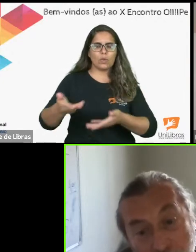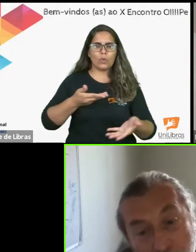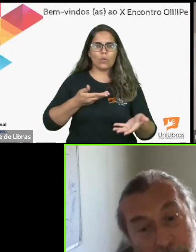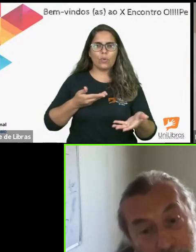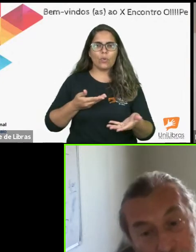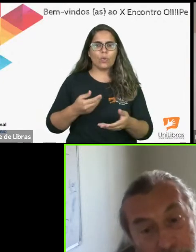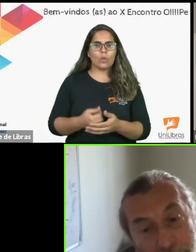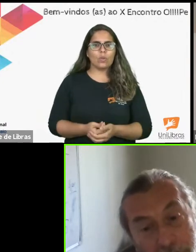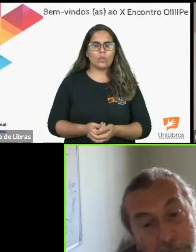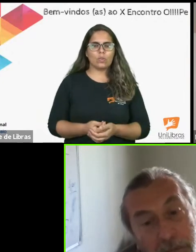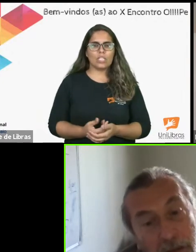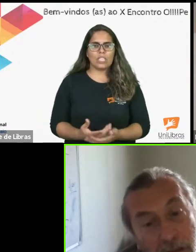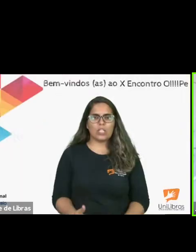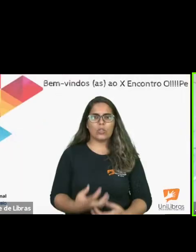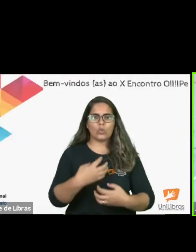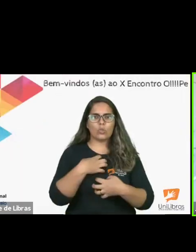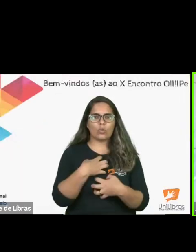toca,